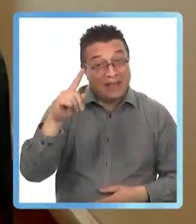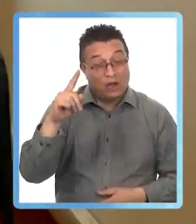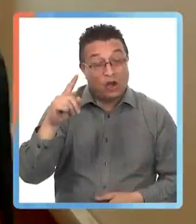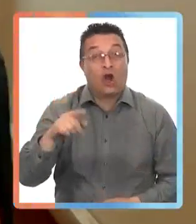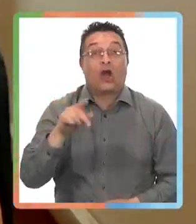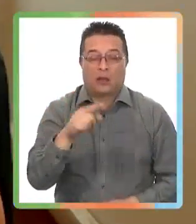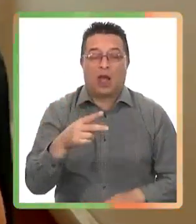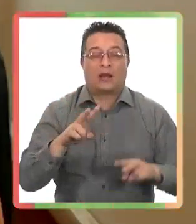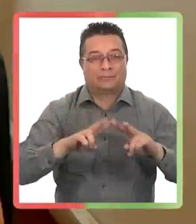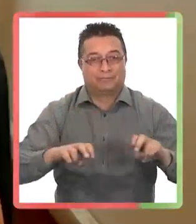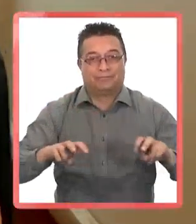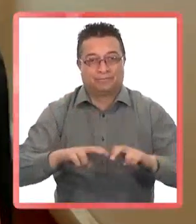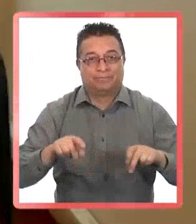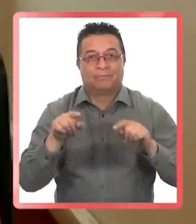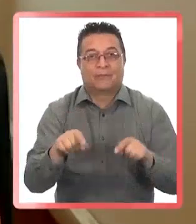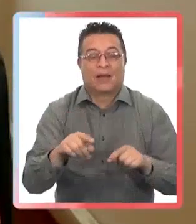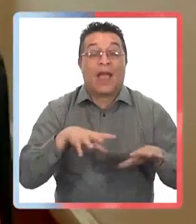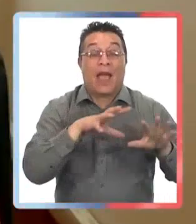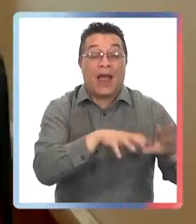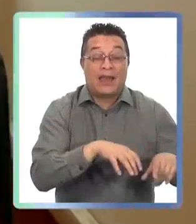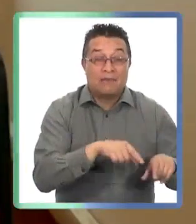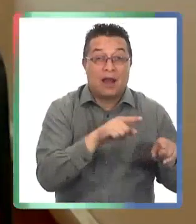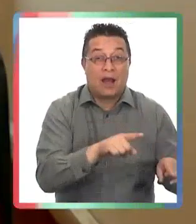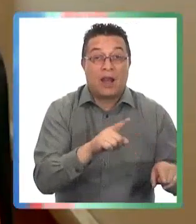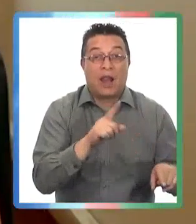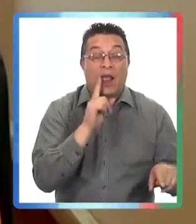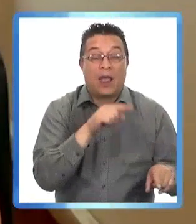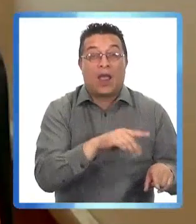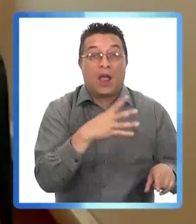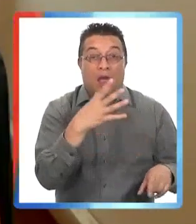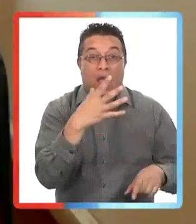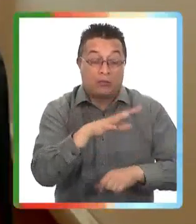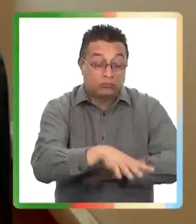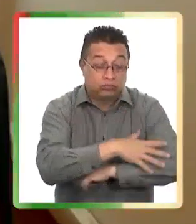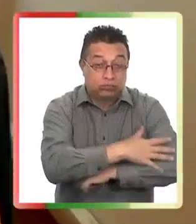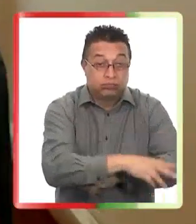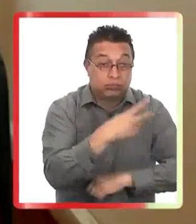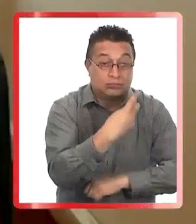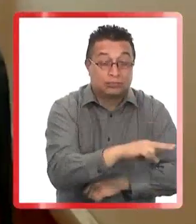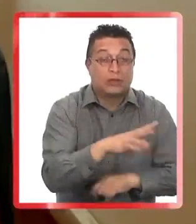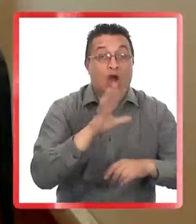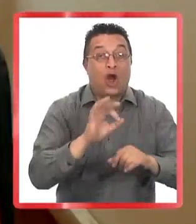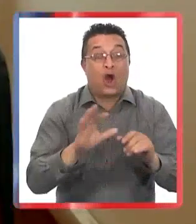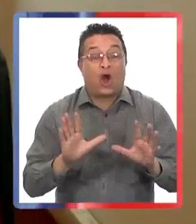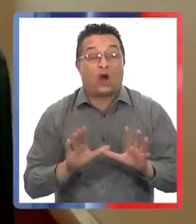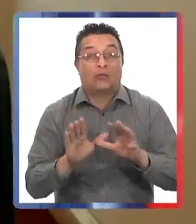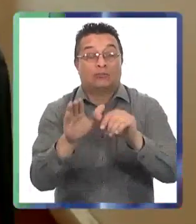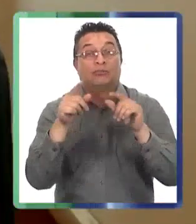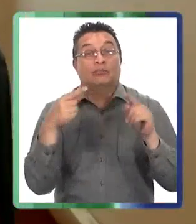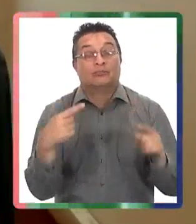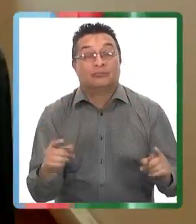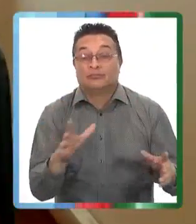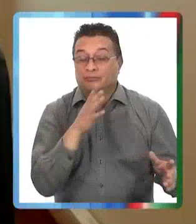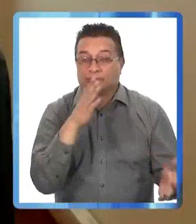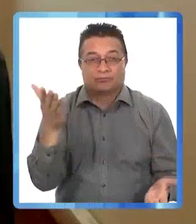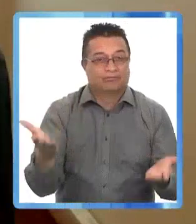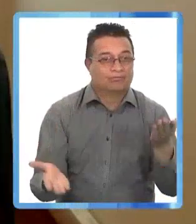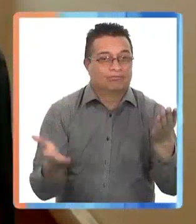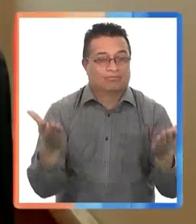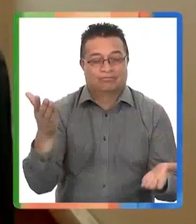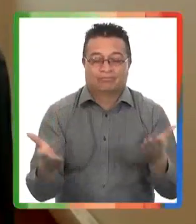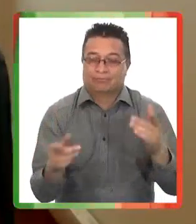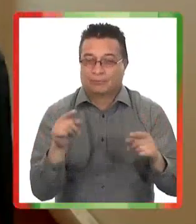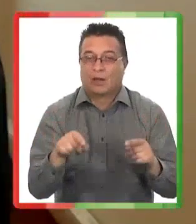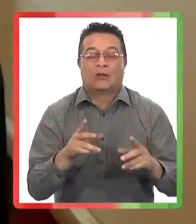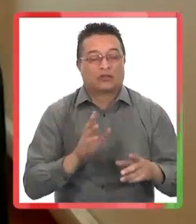Pero está en investigación si este animal es un mamífero marino o fue un ave. Eso es